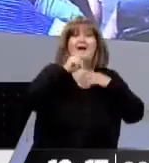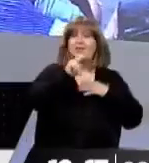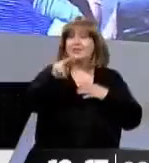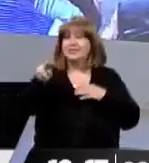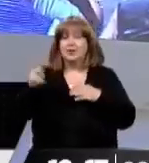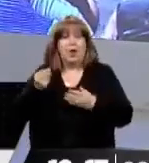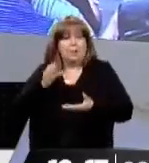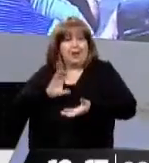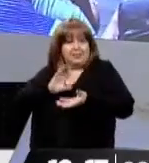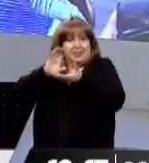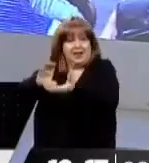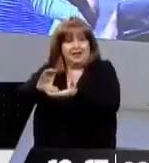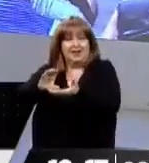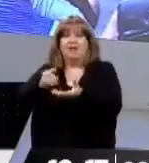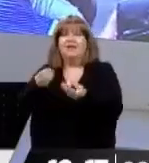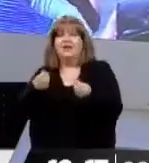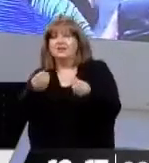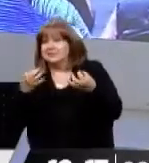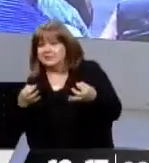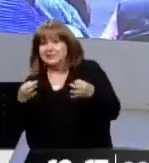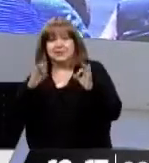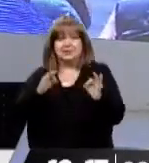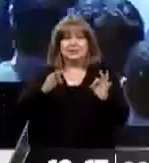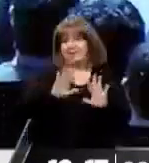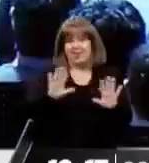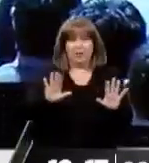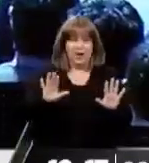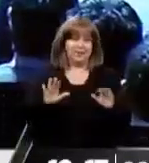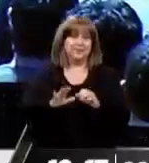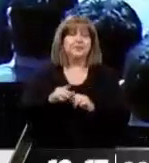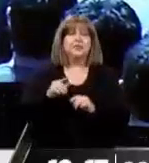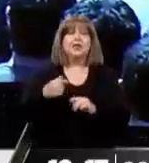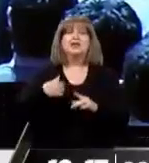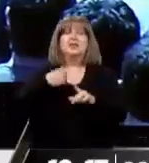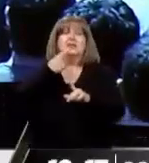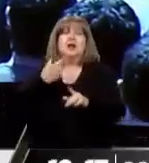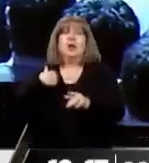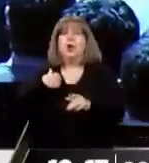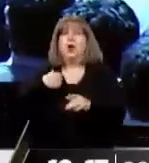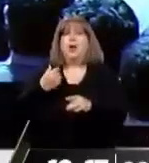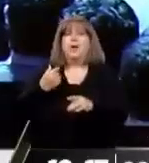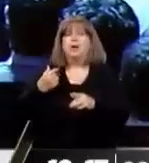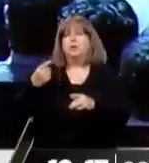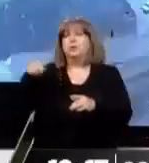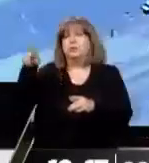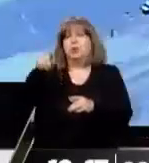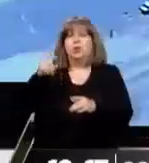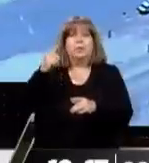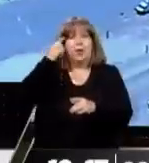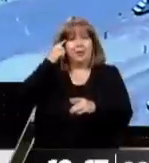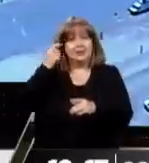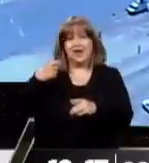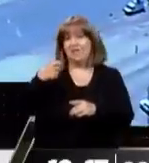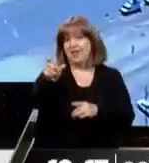todo un cronograma que seguramente seguirá. Sí, que seguirá. Es verdad, y viene visitando muchas provincias. Hablamos de un video que no hemos usado mucho, no hemos aprovechado mucho